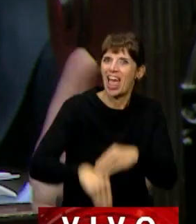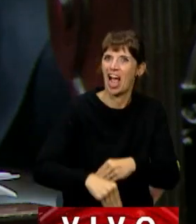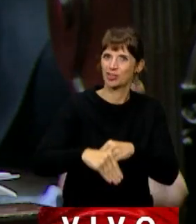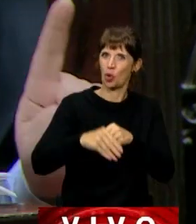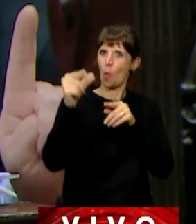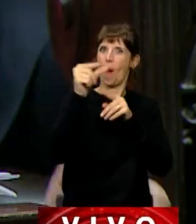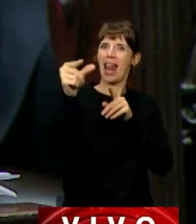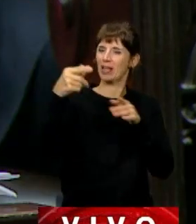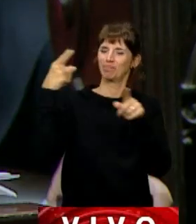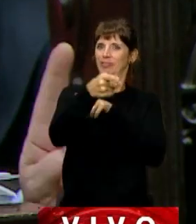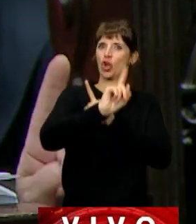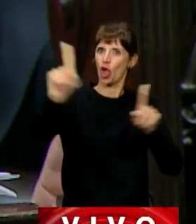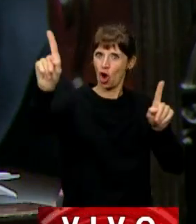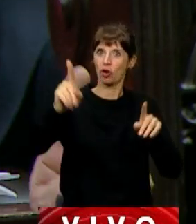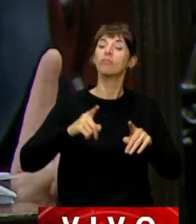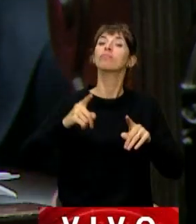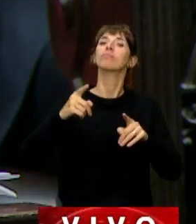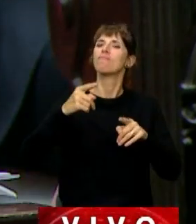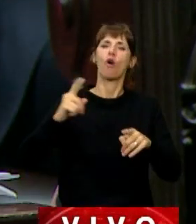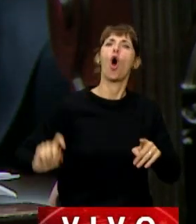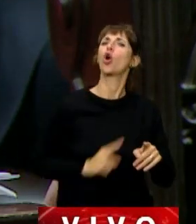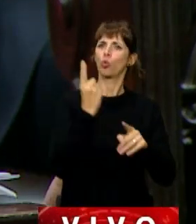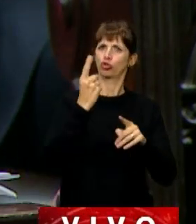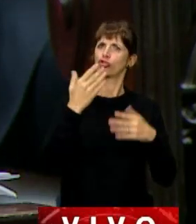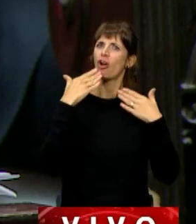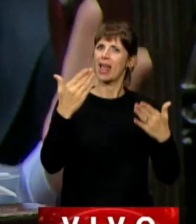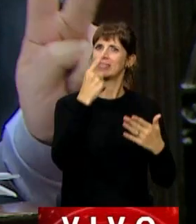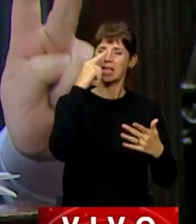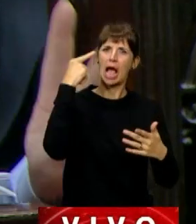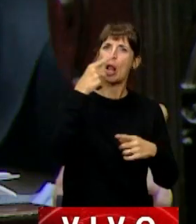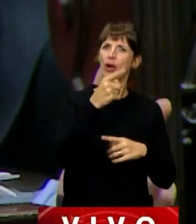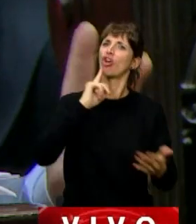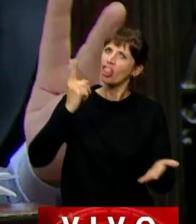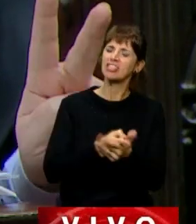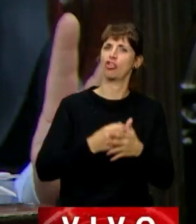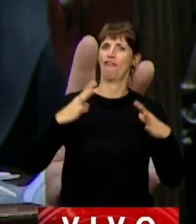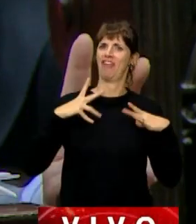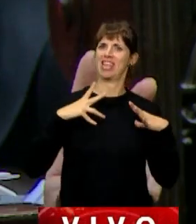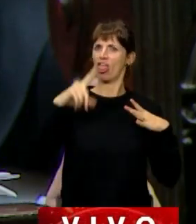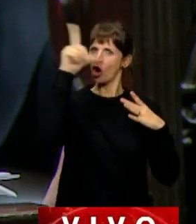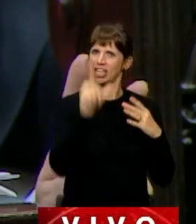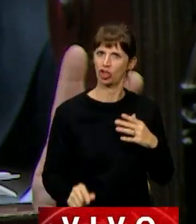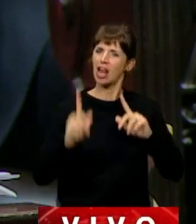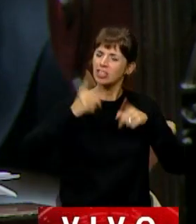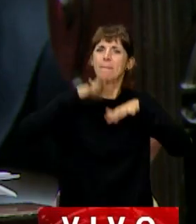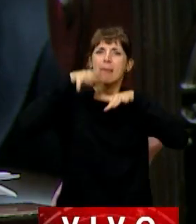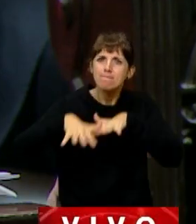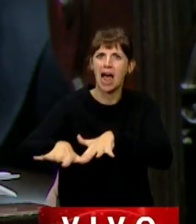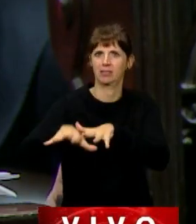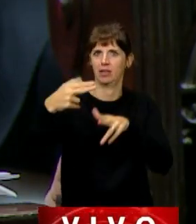el decreto del feriado del presidente de la Nación y la convocatoria a la Plaza de Mayo. ¿Saben por